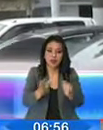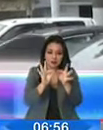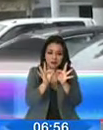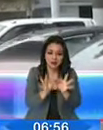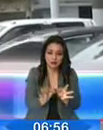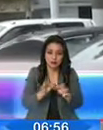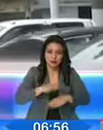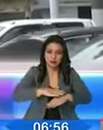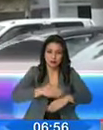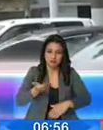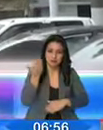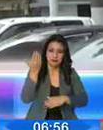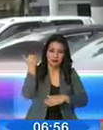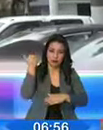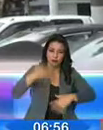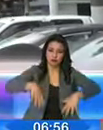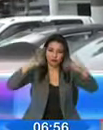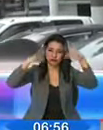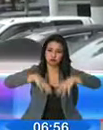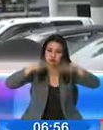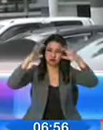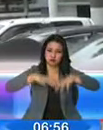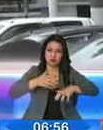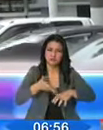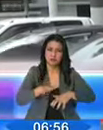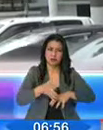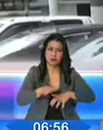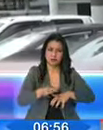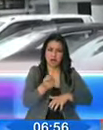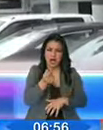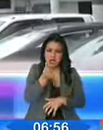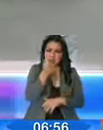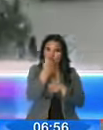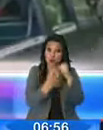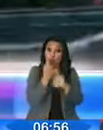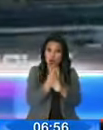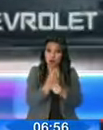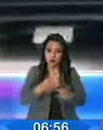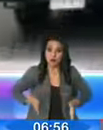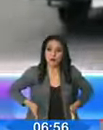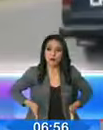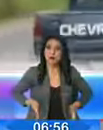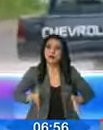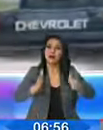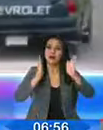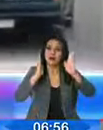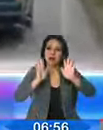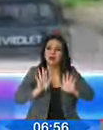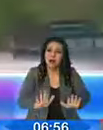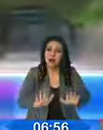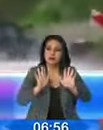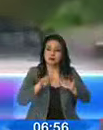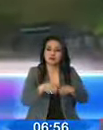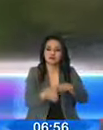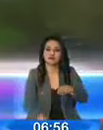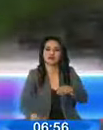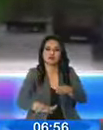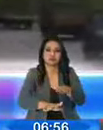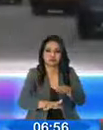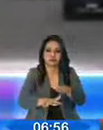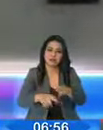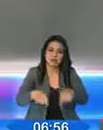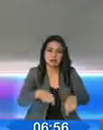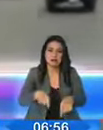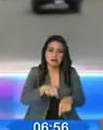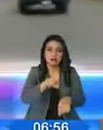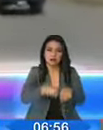invierno anterior, o sea, estamos hablando hace aproximadamente casi un año, ese tramo de la vía colapsó. Y desde